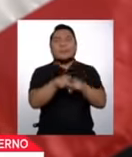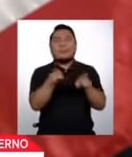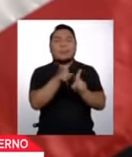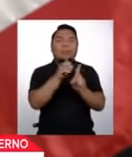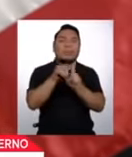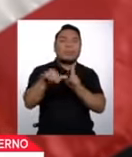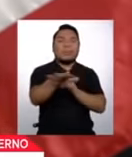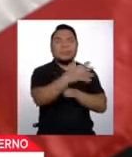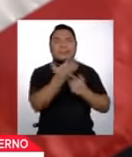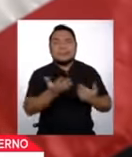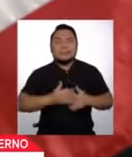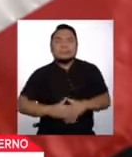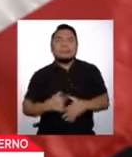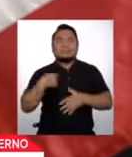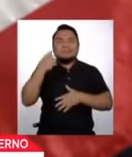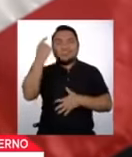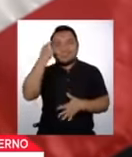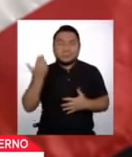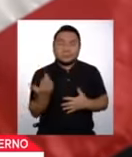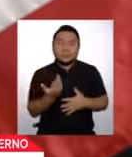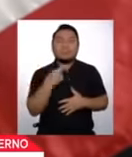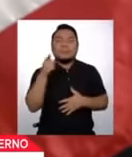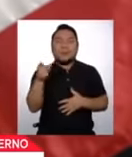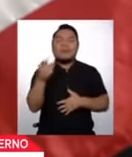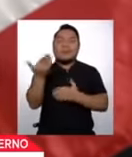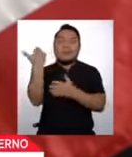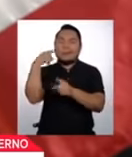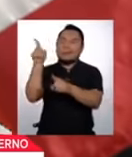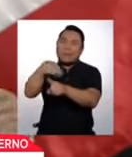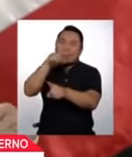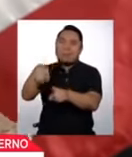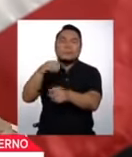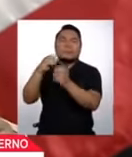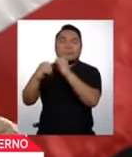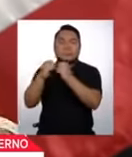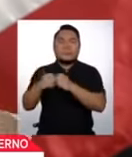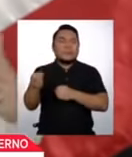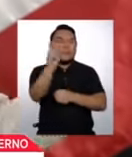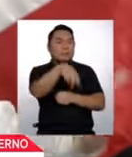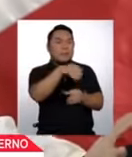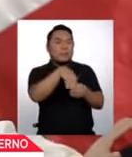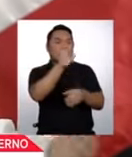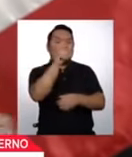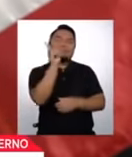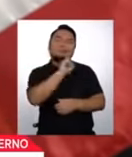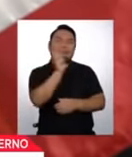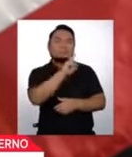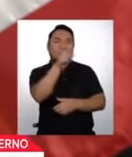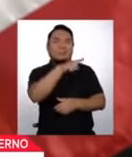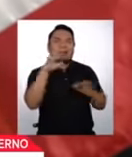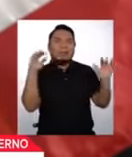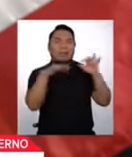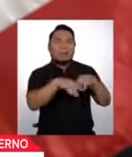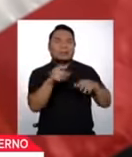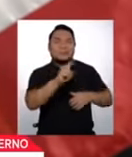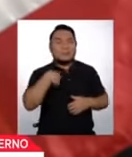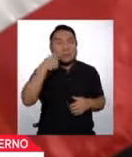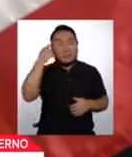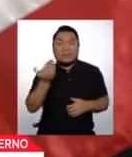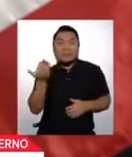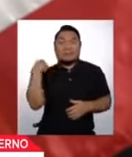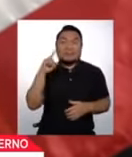contagio. Y entonces, con la experiencia que hemos ganado en esta primera fase de entrega